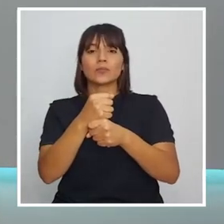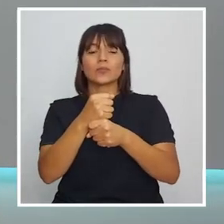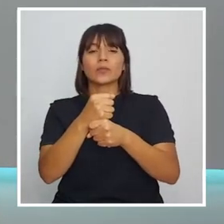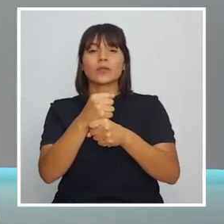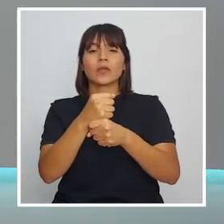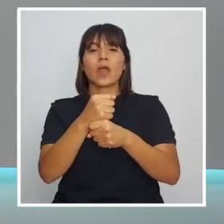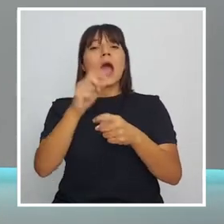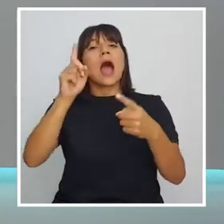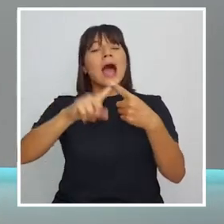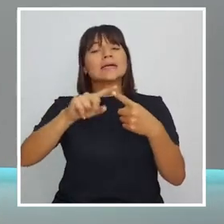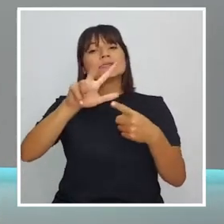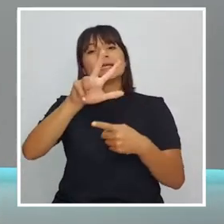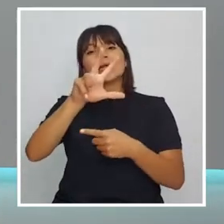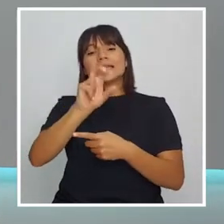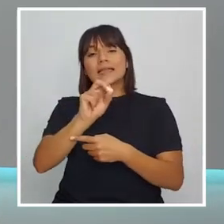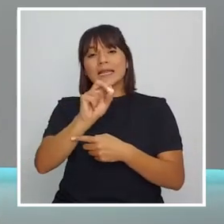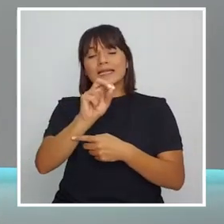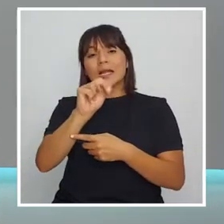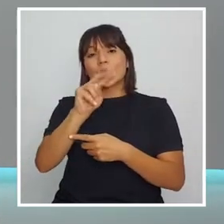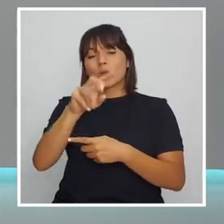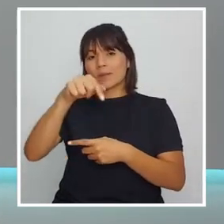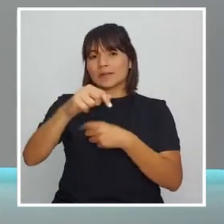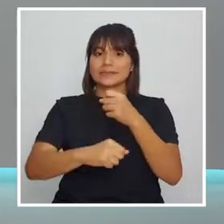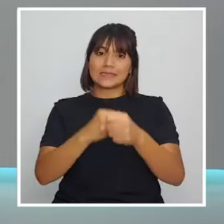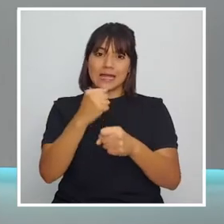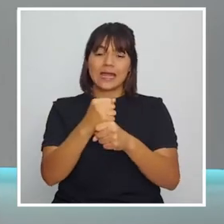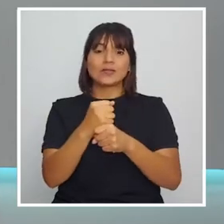al 30 de noviembre de este año, y